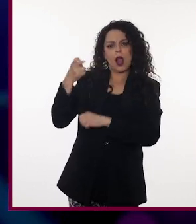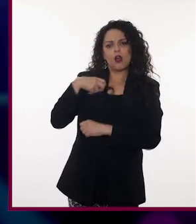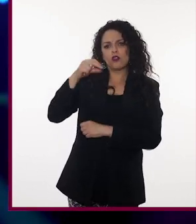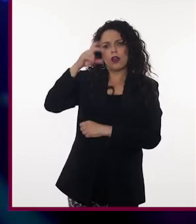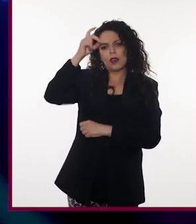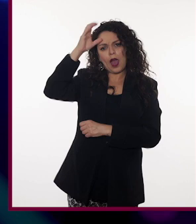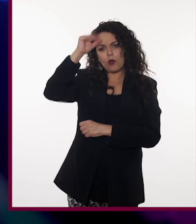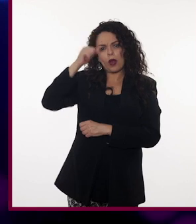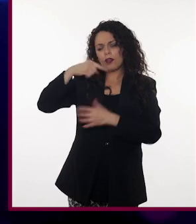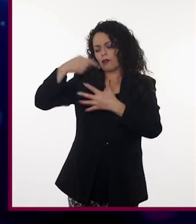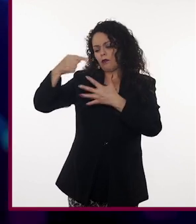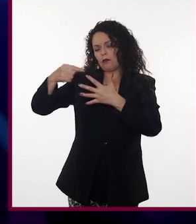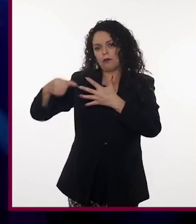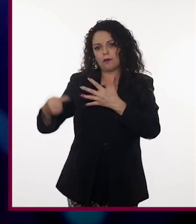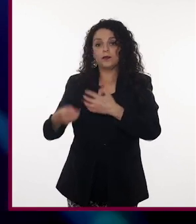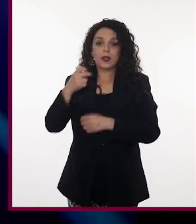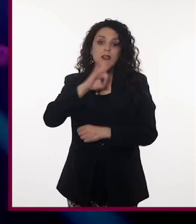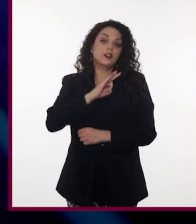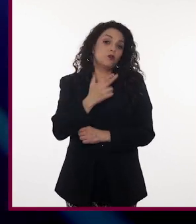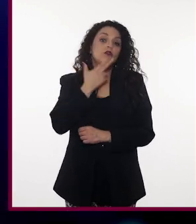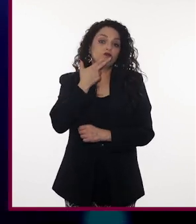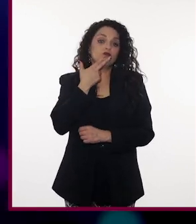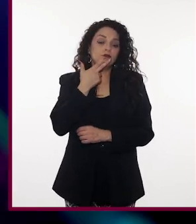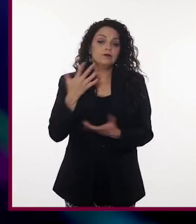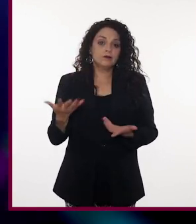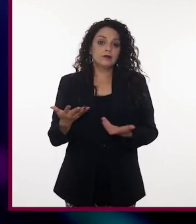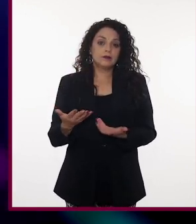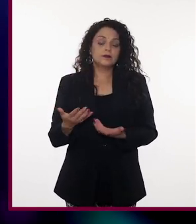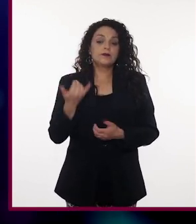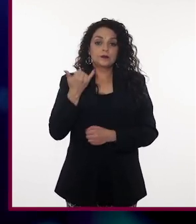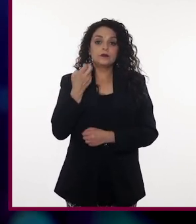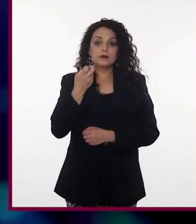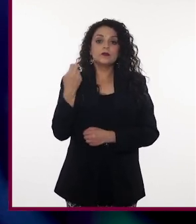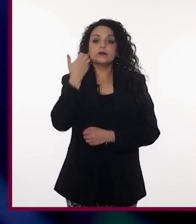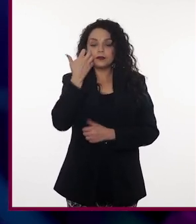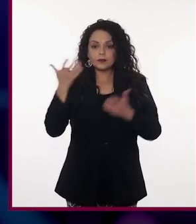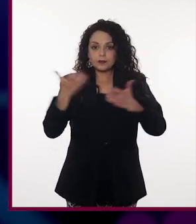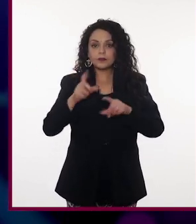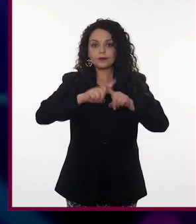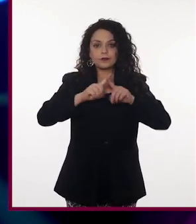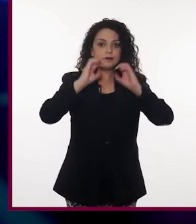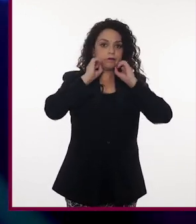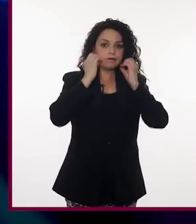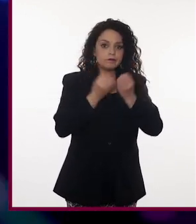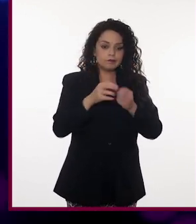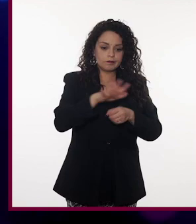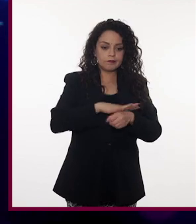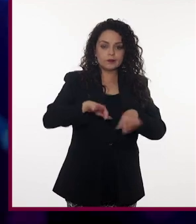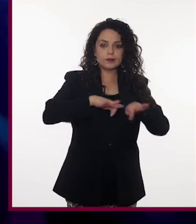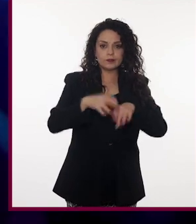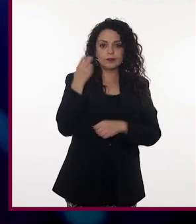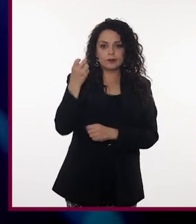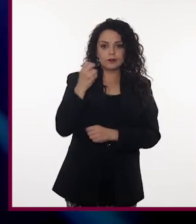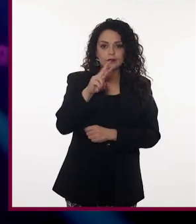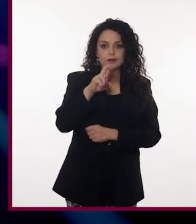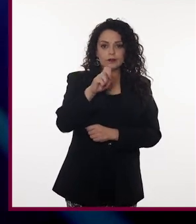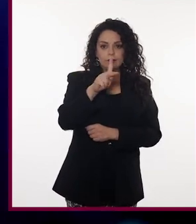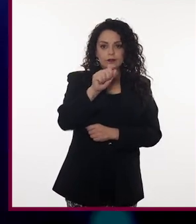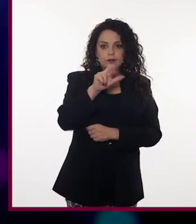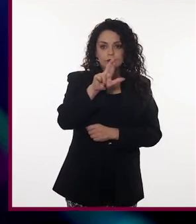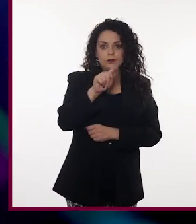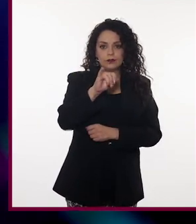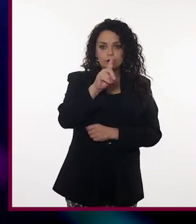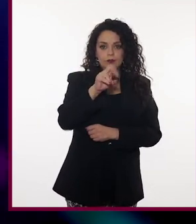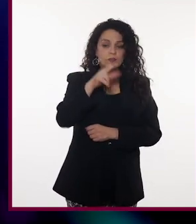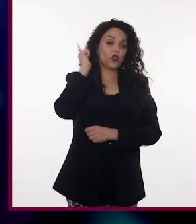que serviría y que se busca hacer por parte de estas organizaciones de repartidores, y pues ojalá y se logre en algún